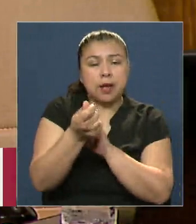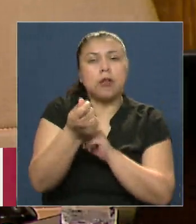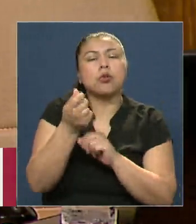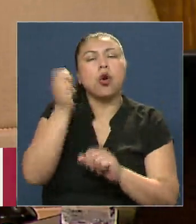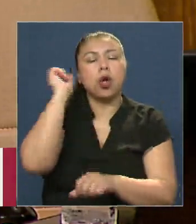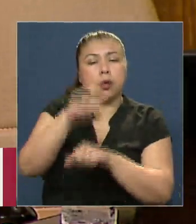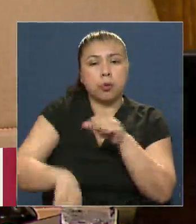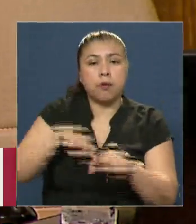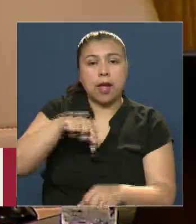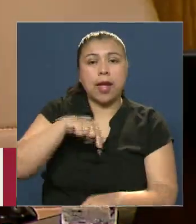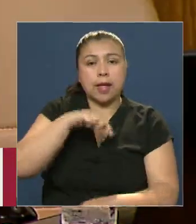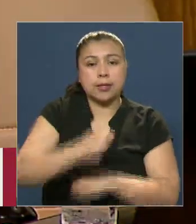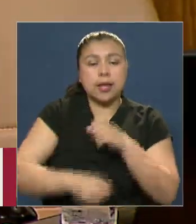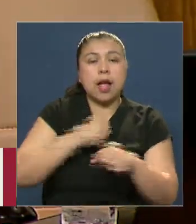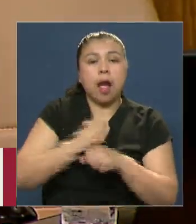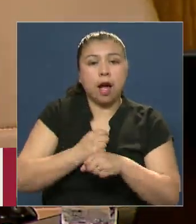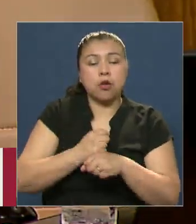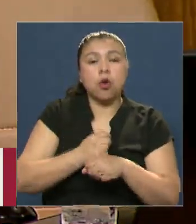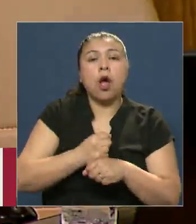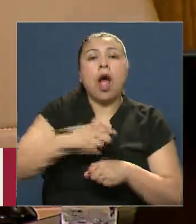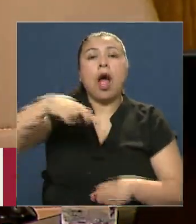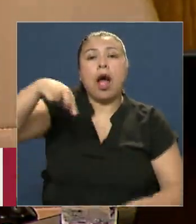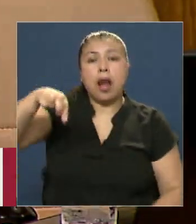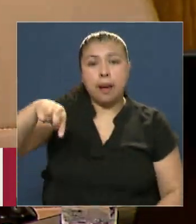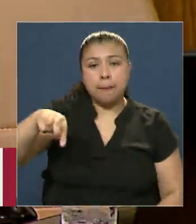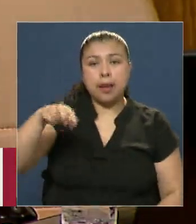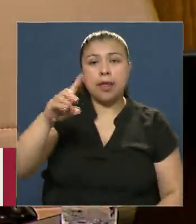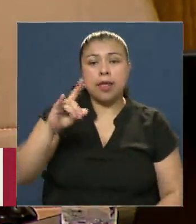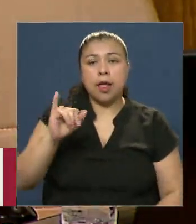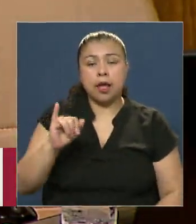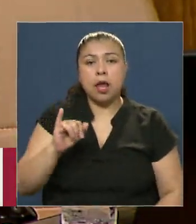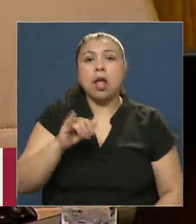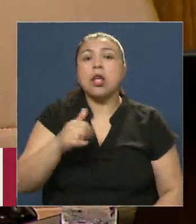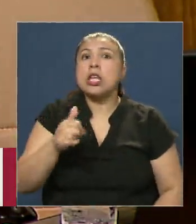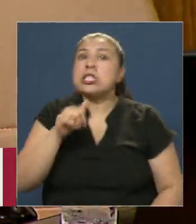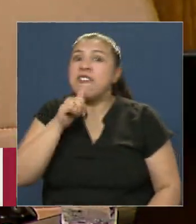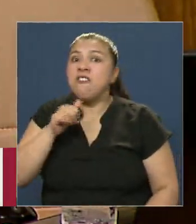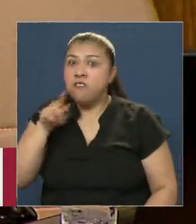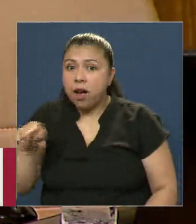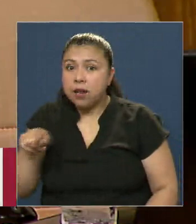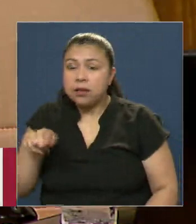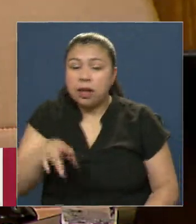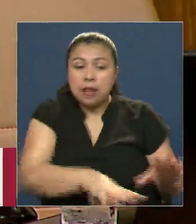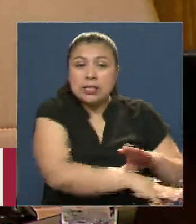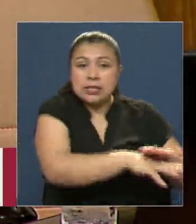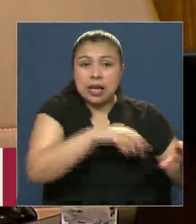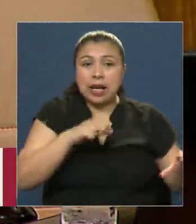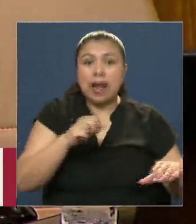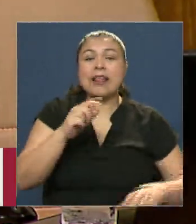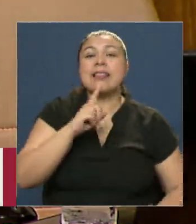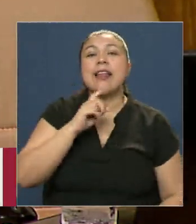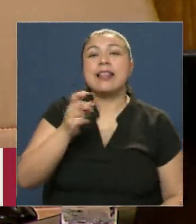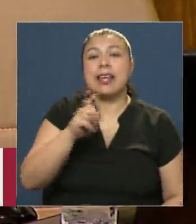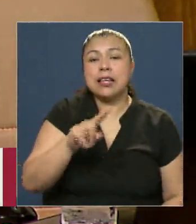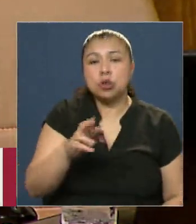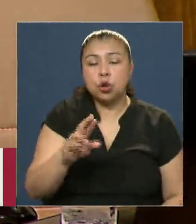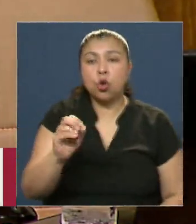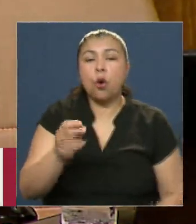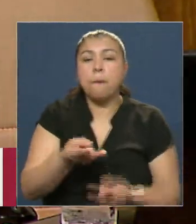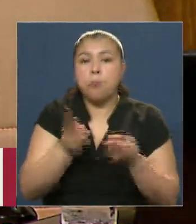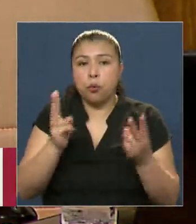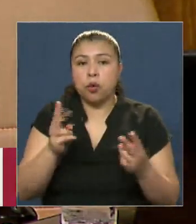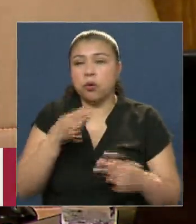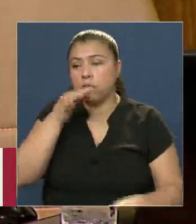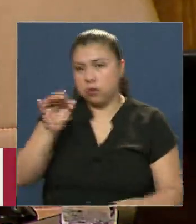aprobamos este año a la PDI y lo que faltare al Tesoro Público. Yo quiero ser muy claro, Pablo Lorenzini, que está al lado